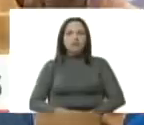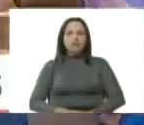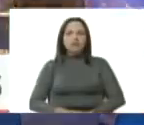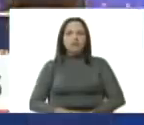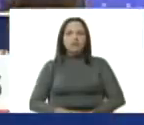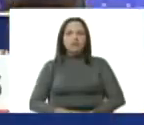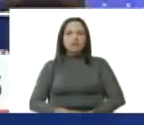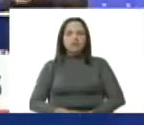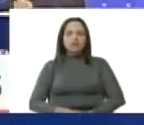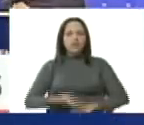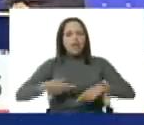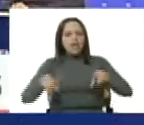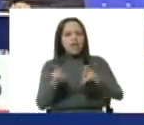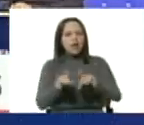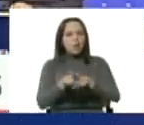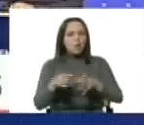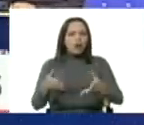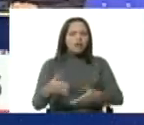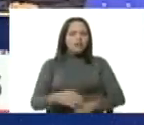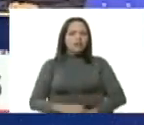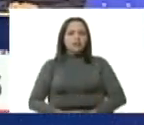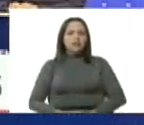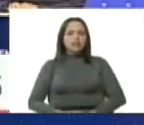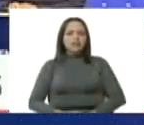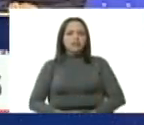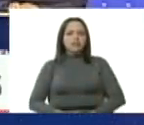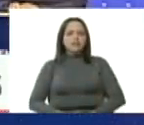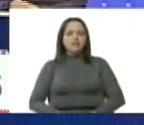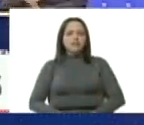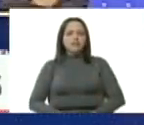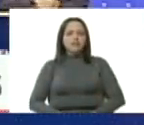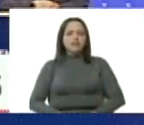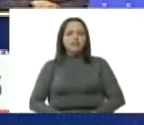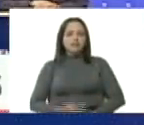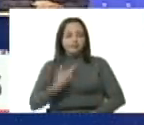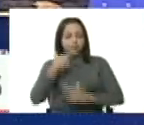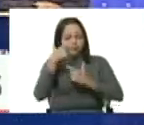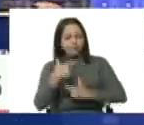Sobre todo, si uno tiene